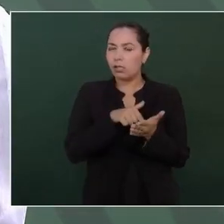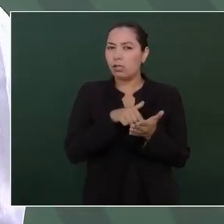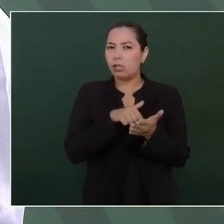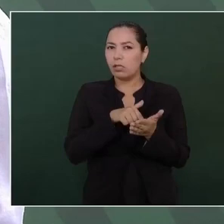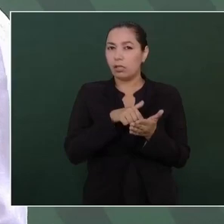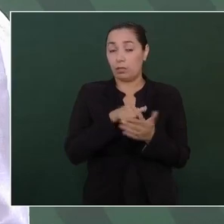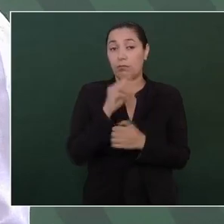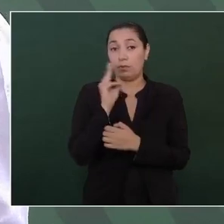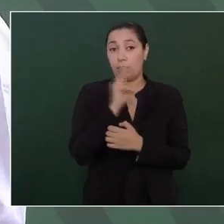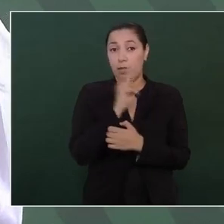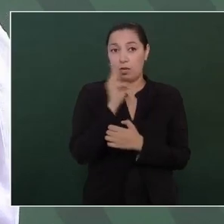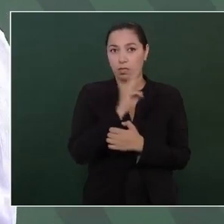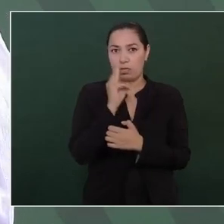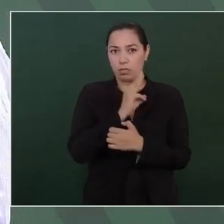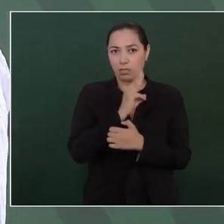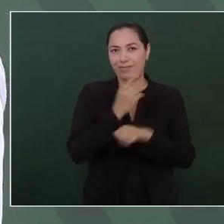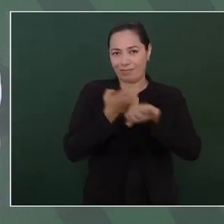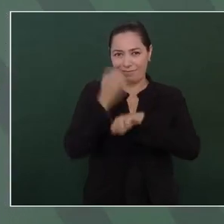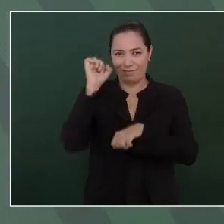Mazatlán,